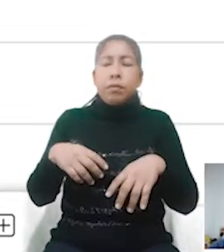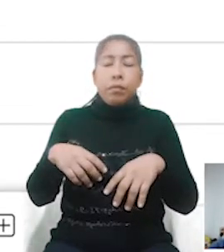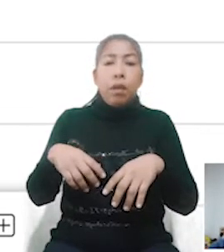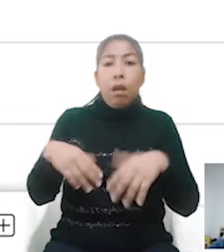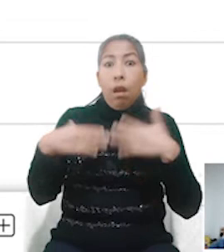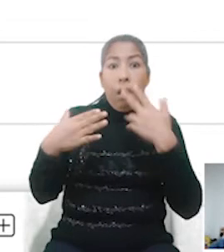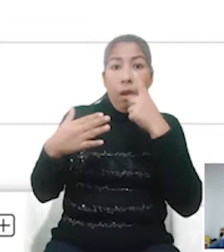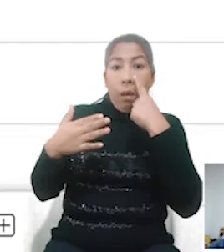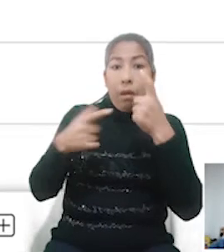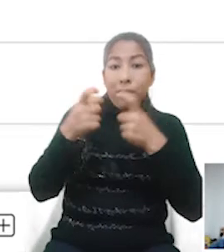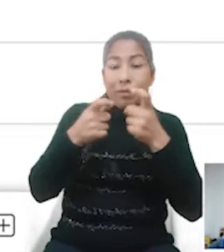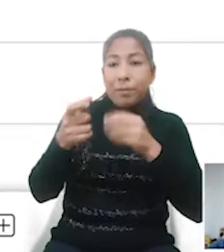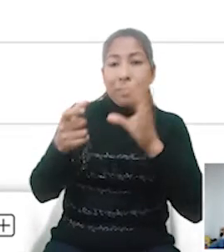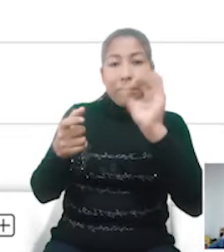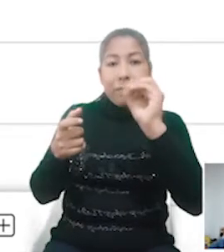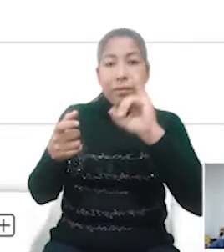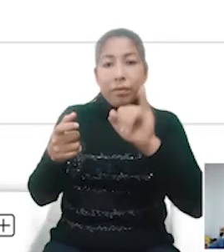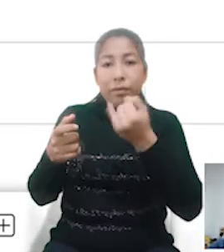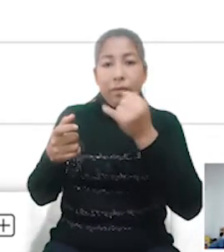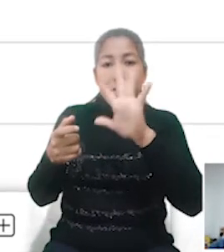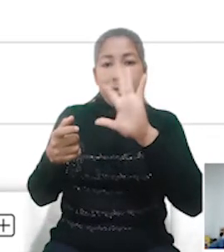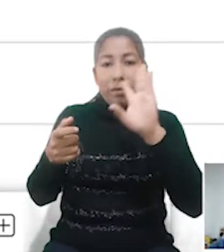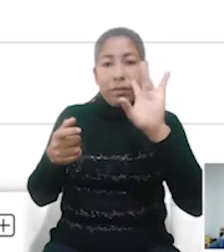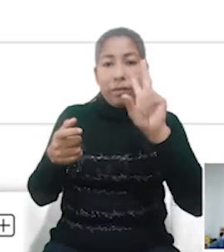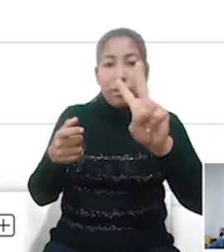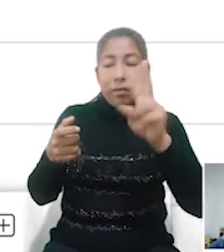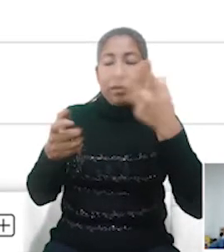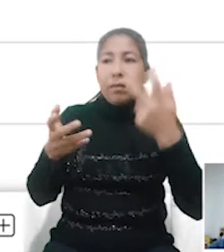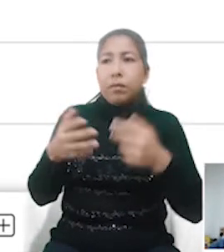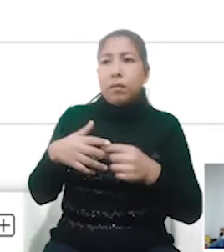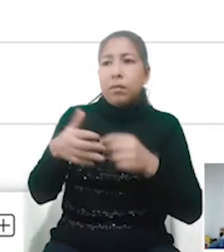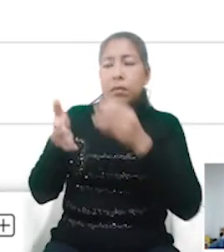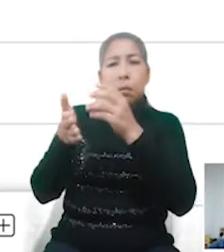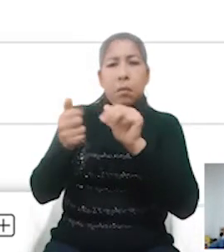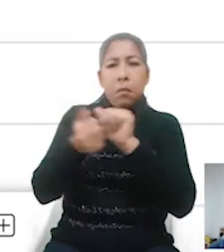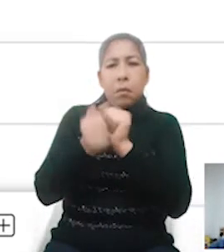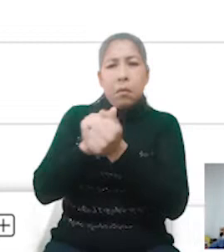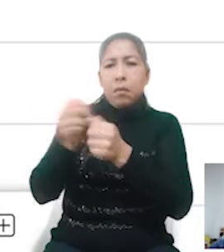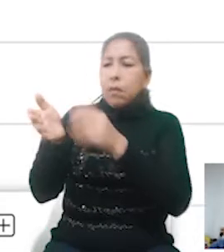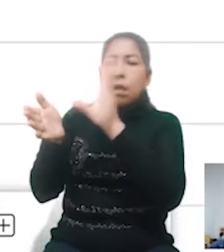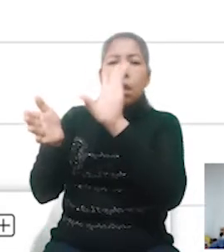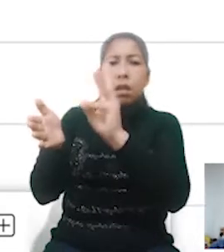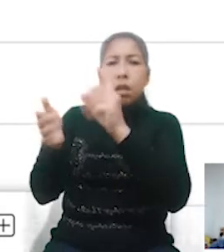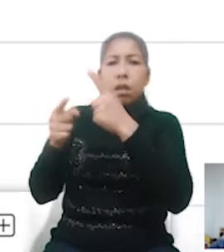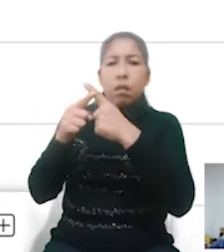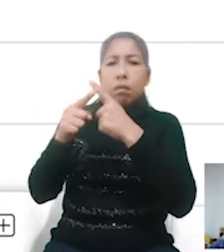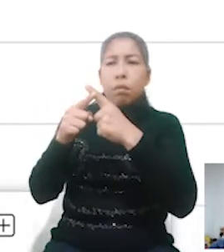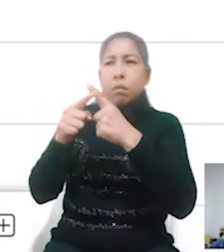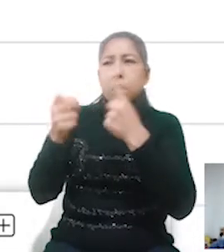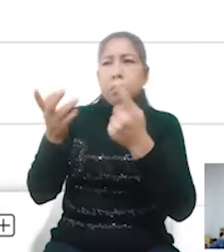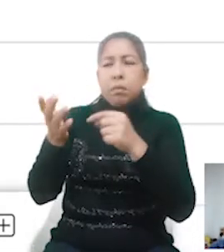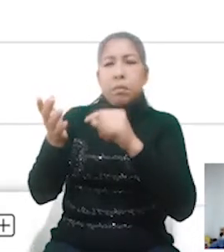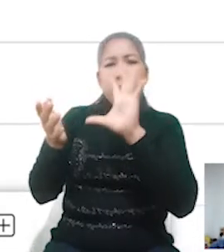¿Qué pasa si utilizamos 0.52? Anotamos 6 por, en lugar de pi sextos, su equivalente en decimal,